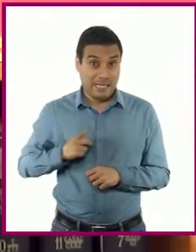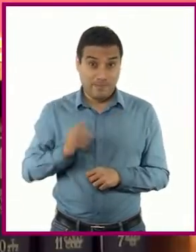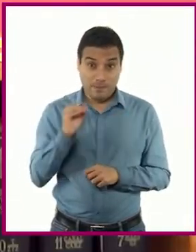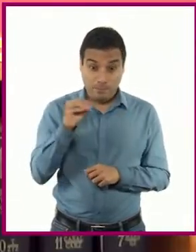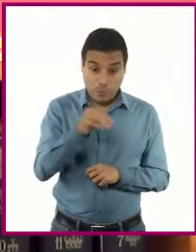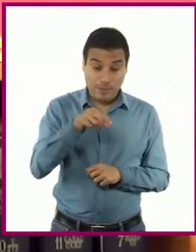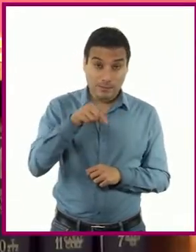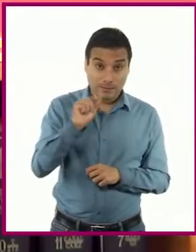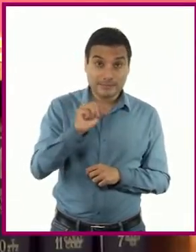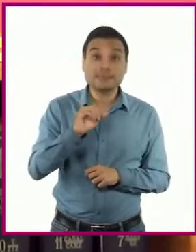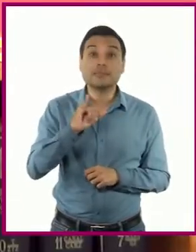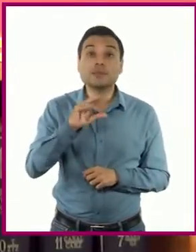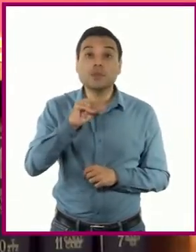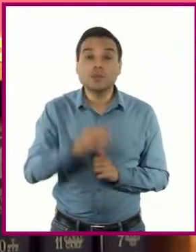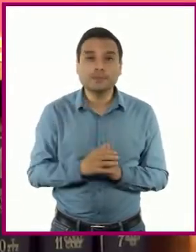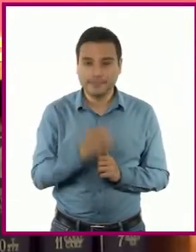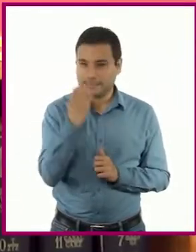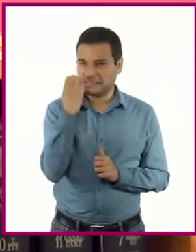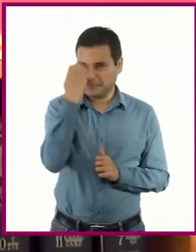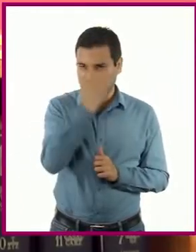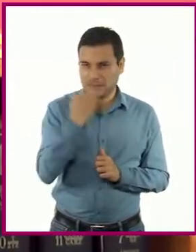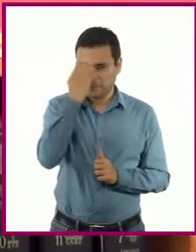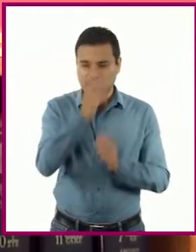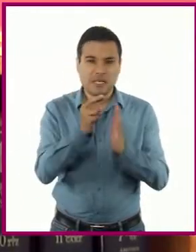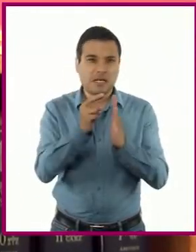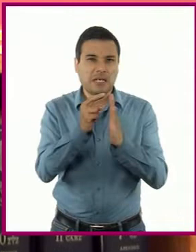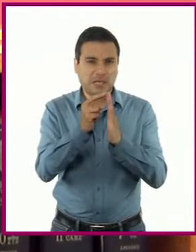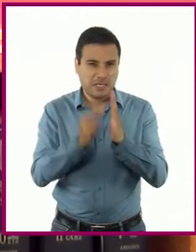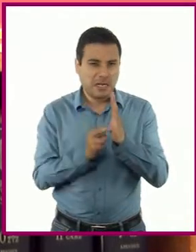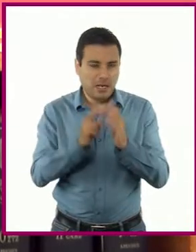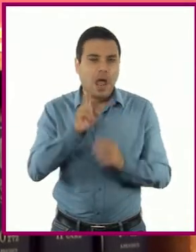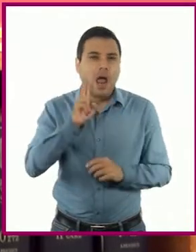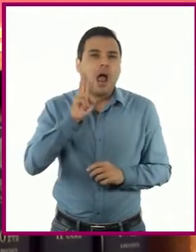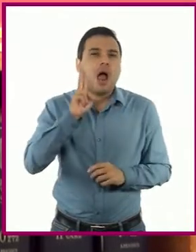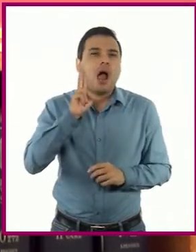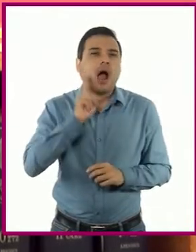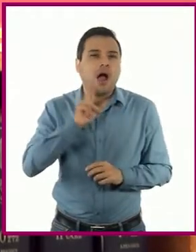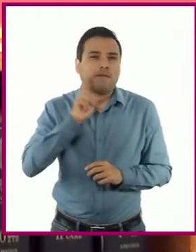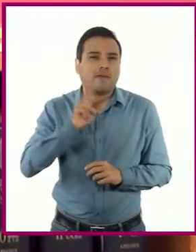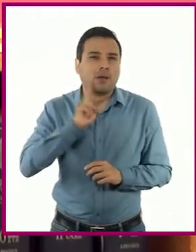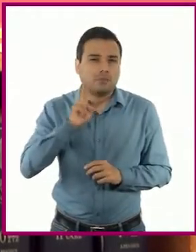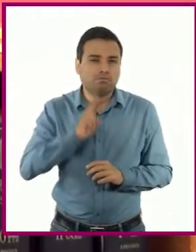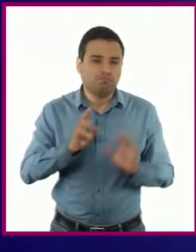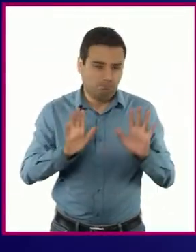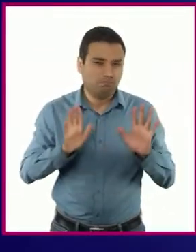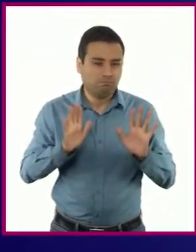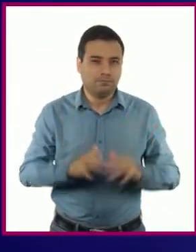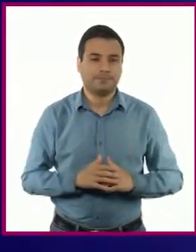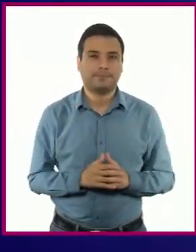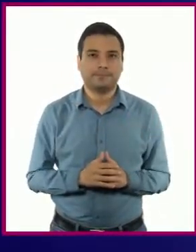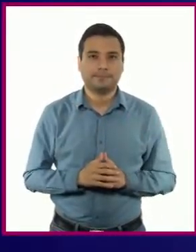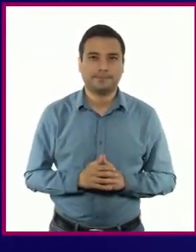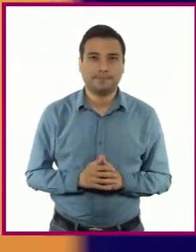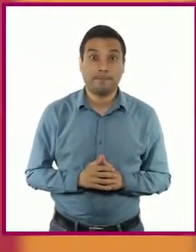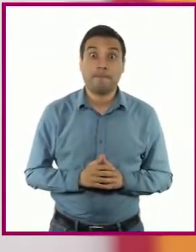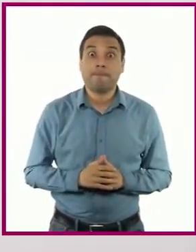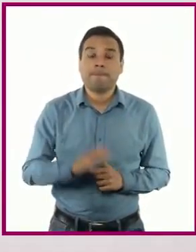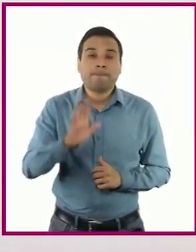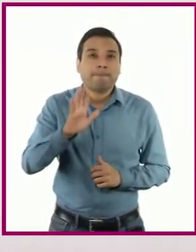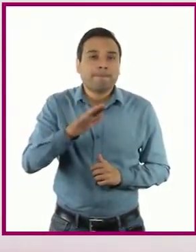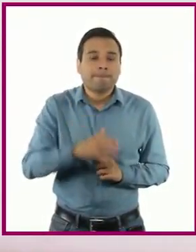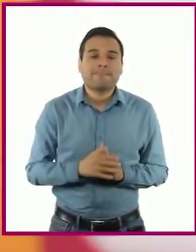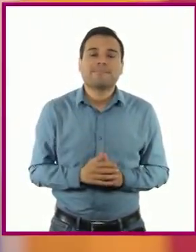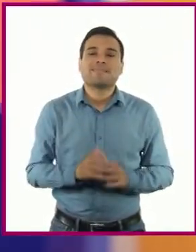tilde, revisaremos la regla de acentuación que tiene la clasificación que le corresponde. Creo que